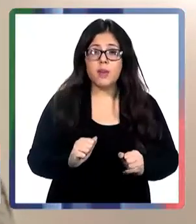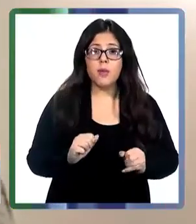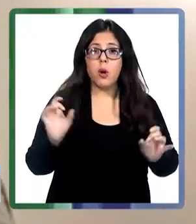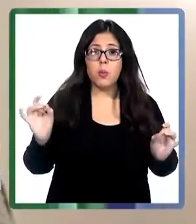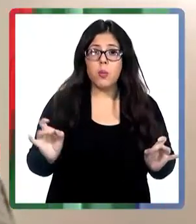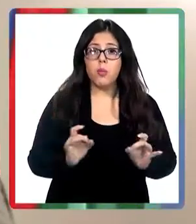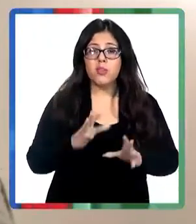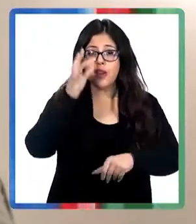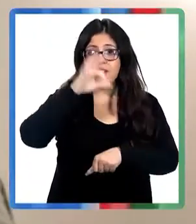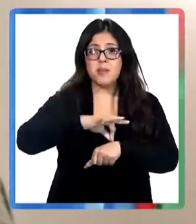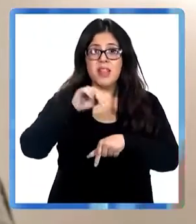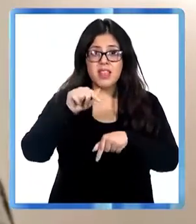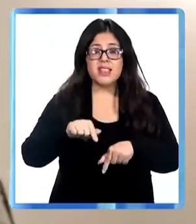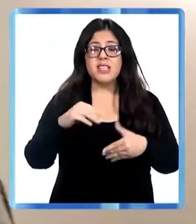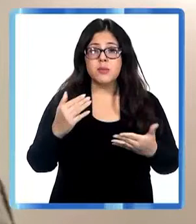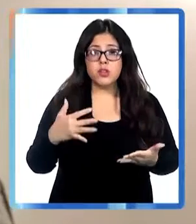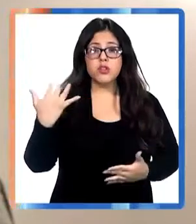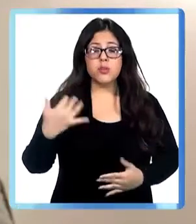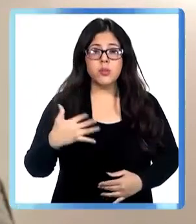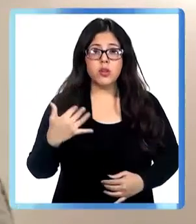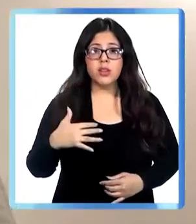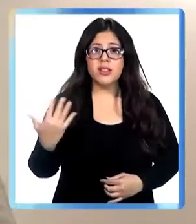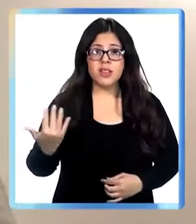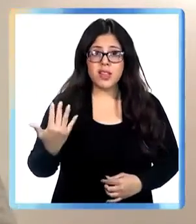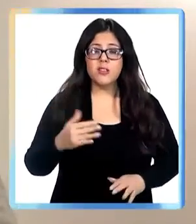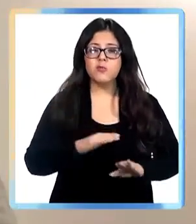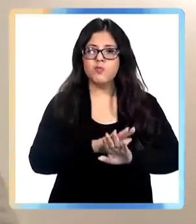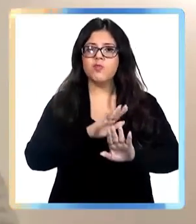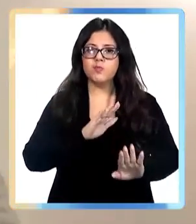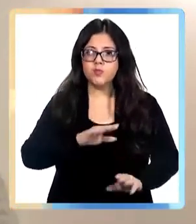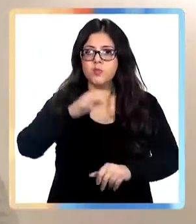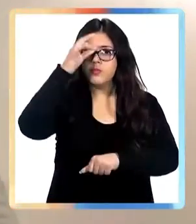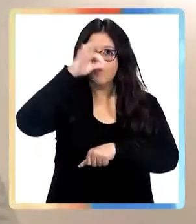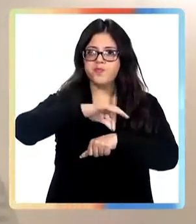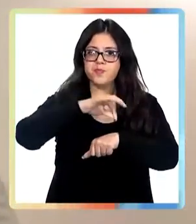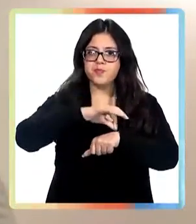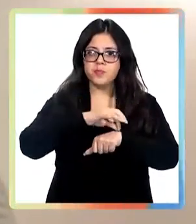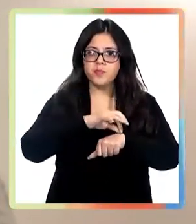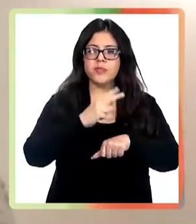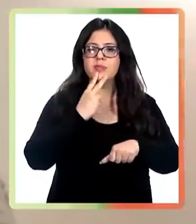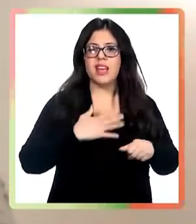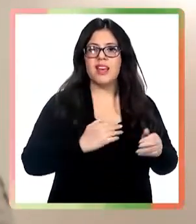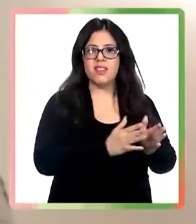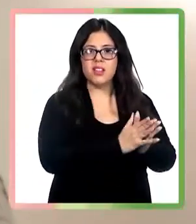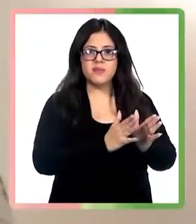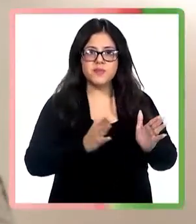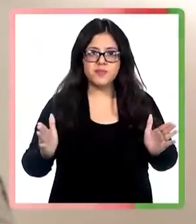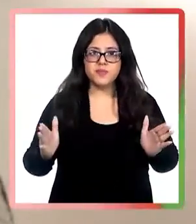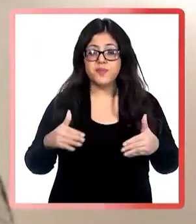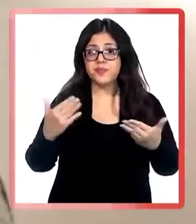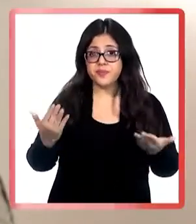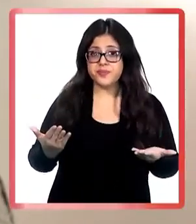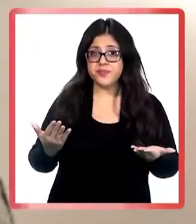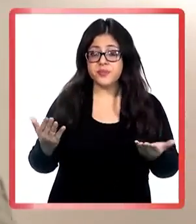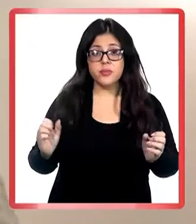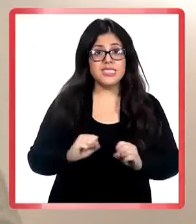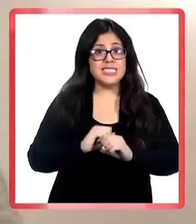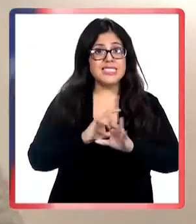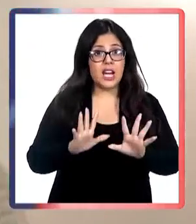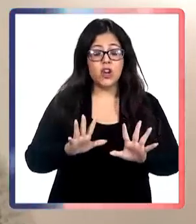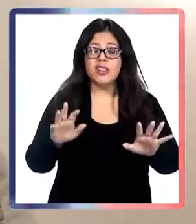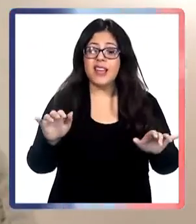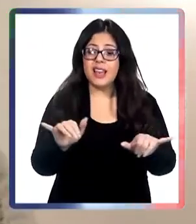potenciales portadores de esa enfermedad y por eso es tan importante la prevención de esta infección a lo largo de la vida. Aunque tenemos la claridad de que